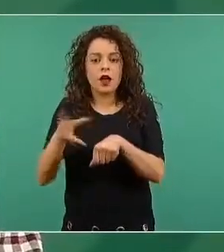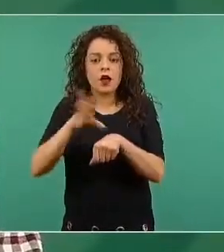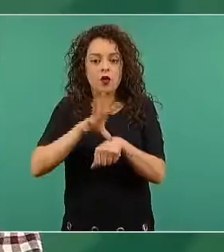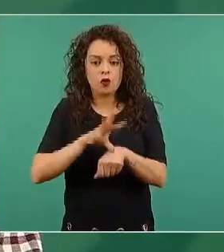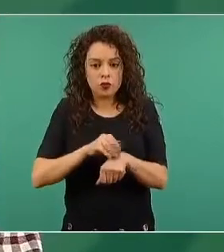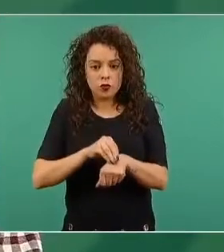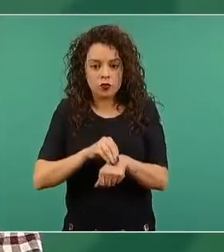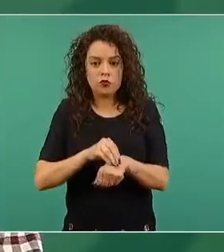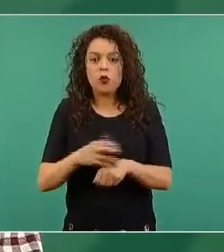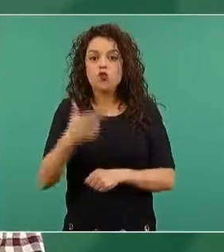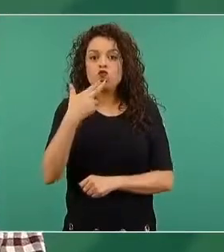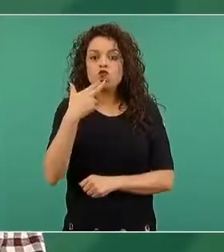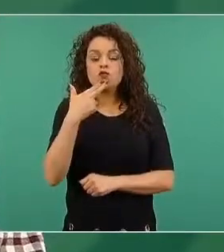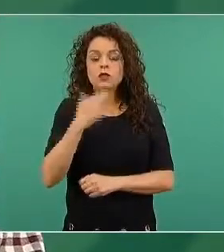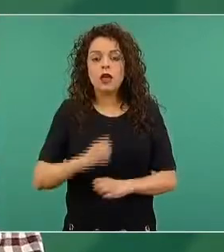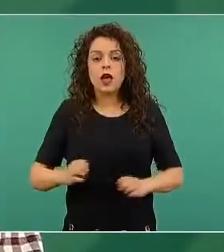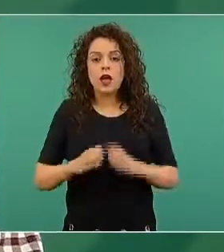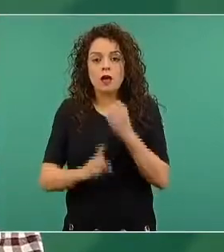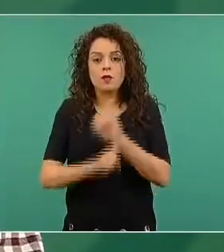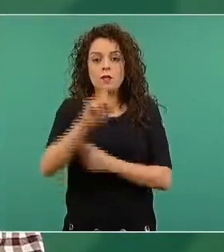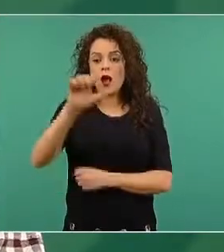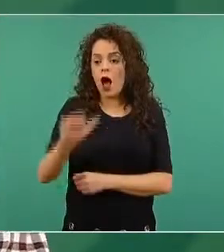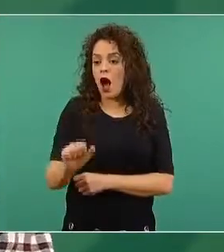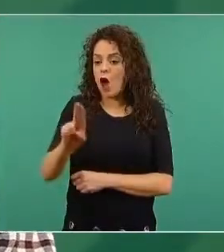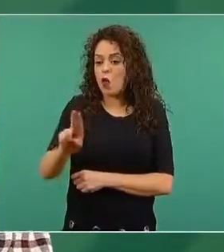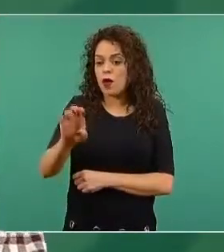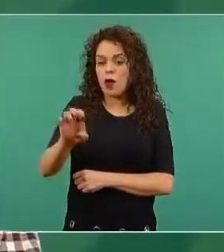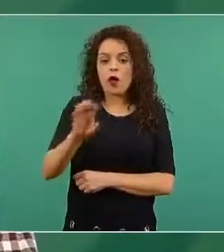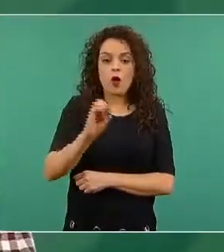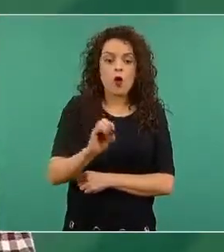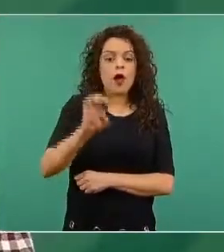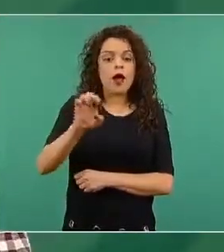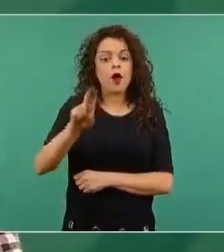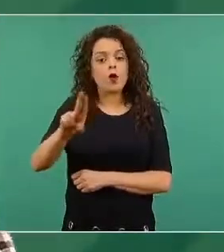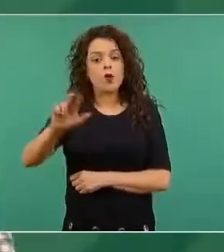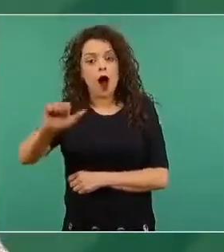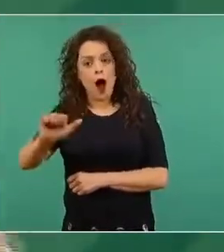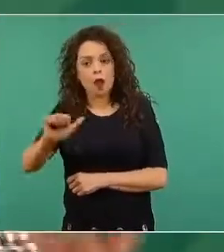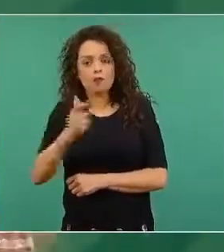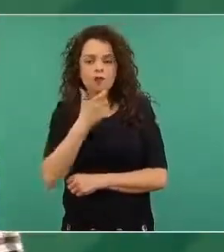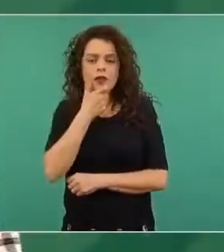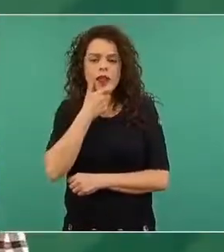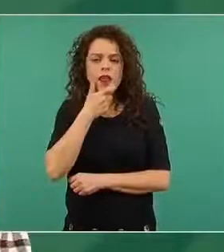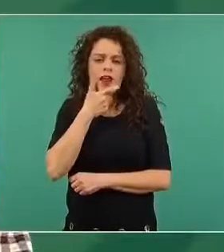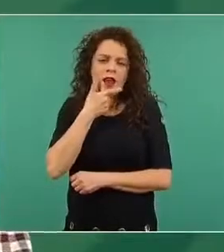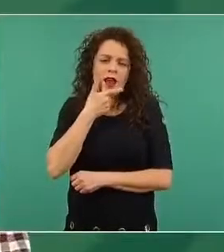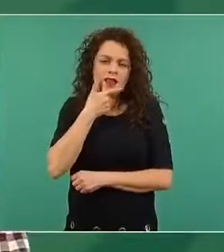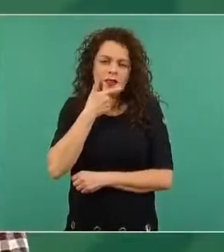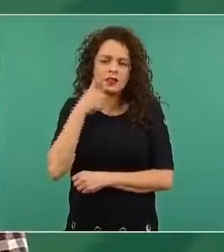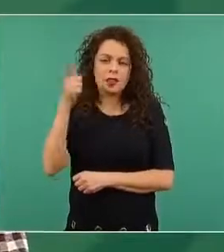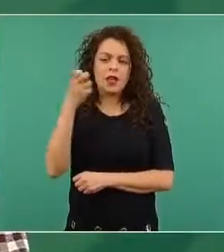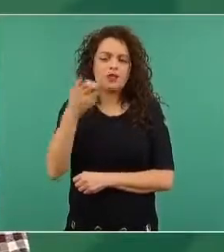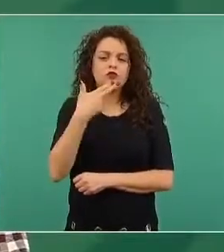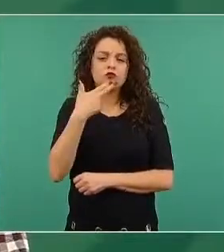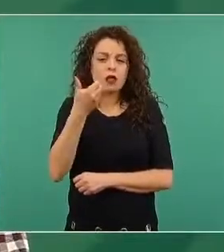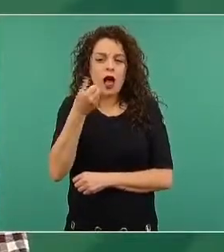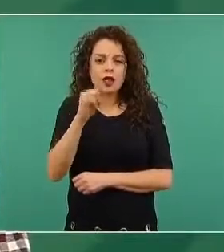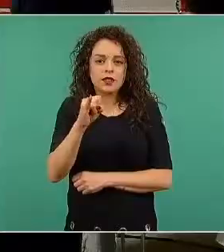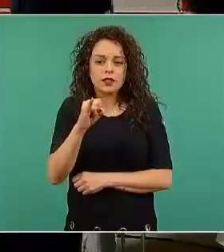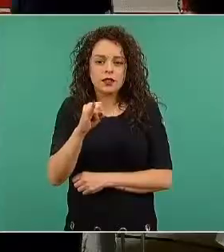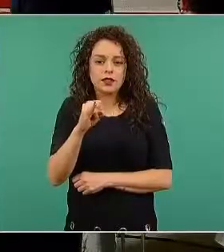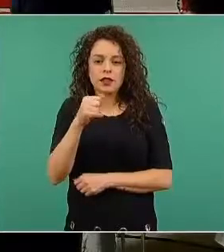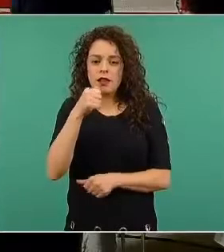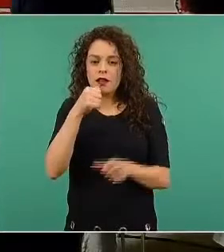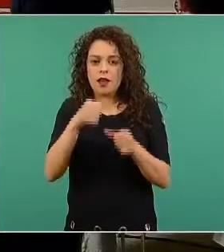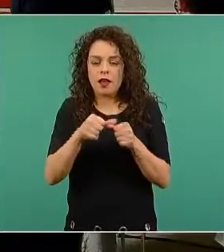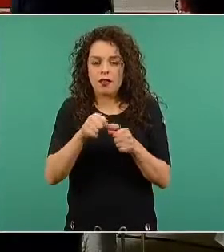en emergencias, AUE o EUA en inglés. Esto se usa, es un